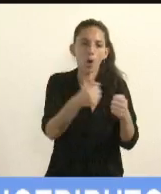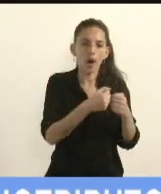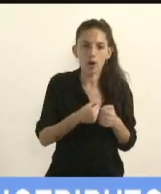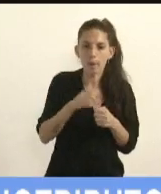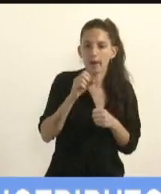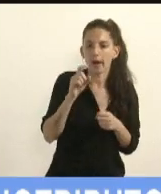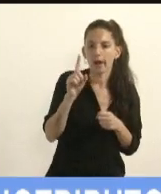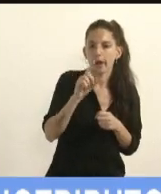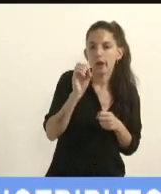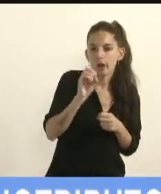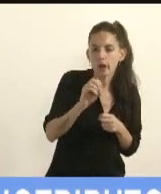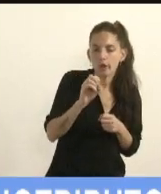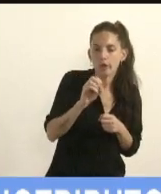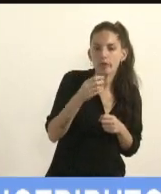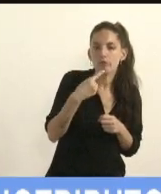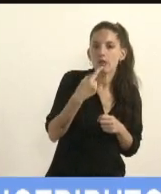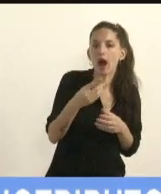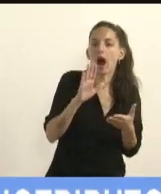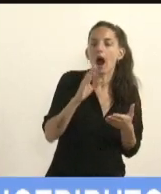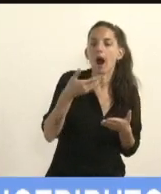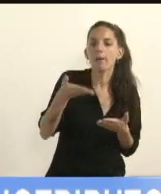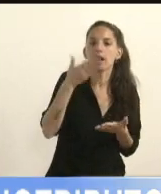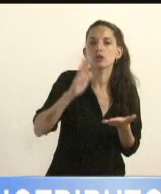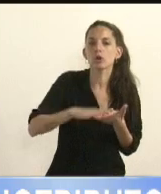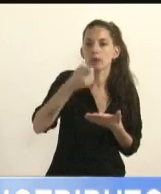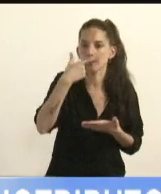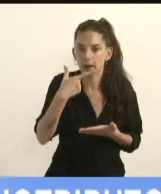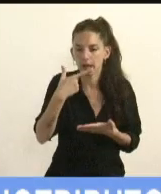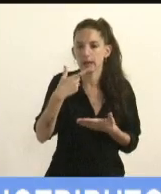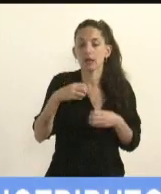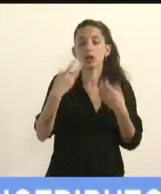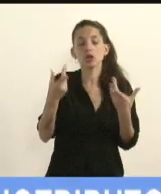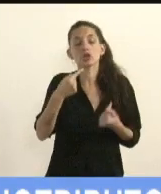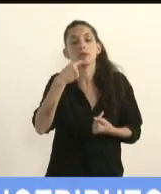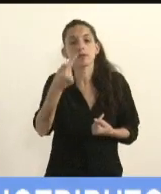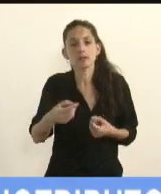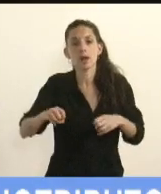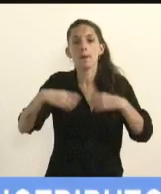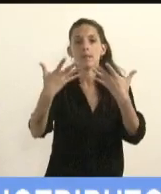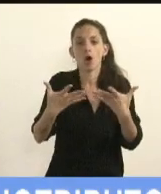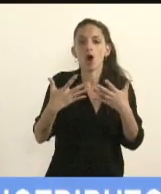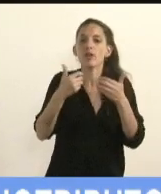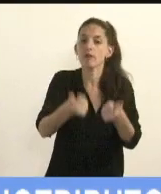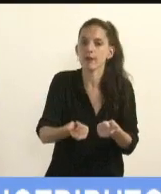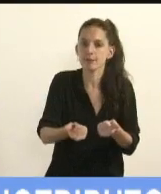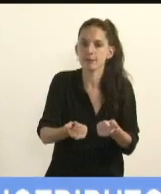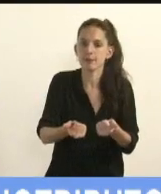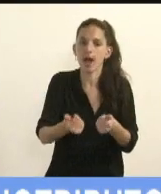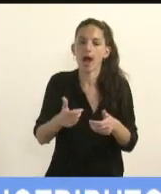Entonces dicen en el interior dicho que es mucha mejor defensa, un buen ataque.